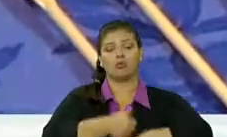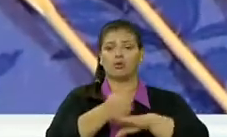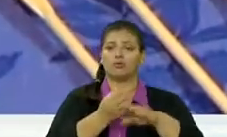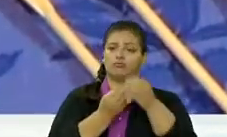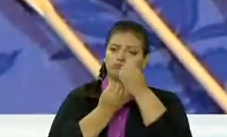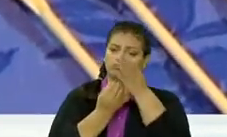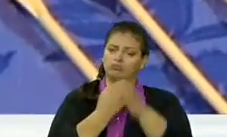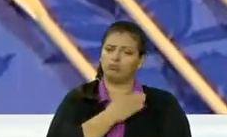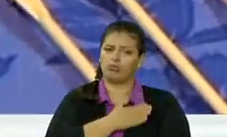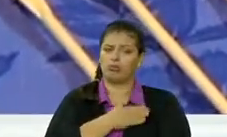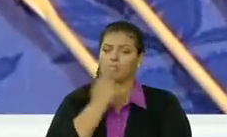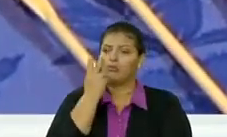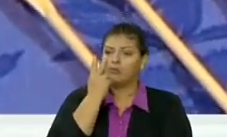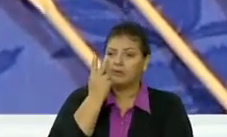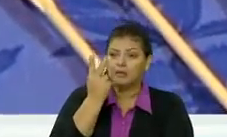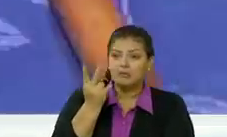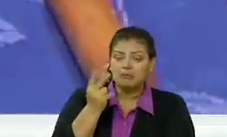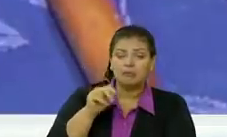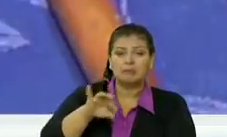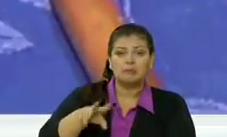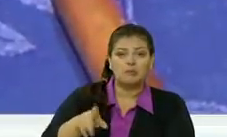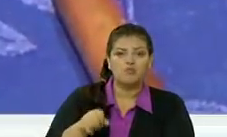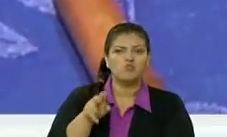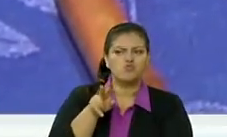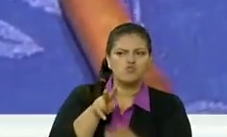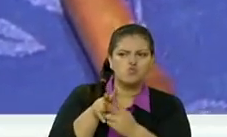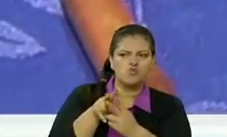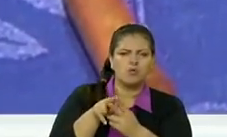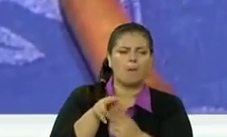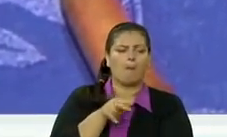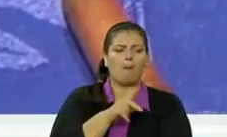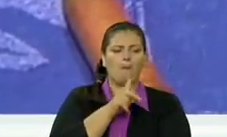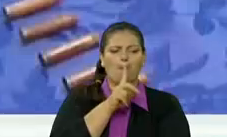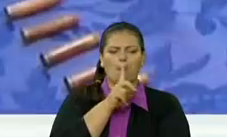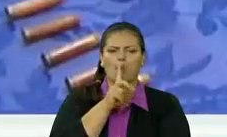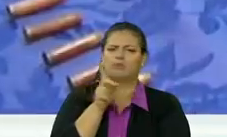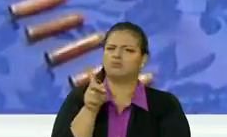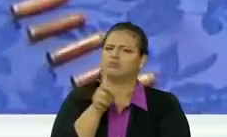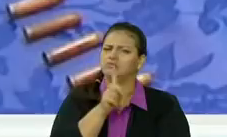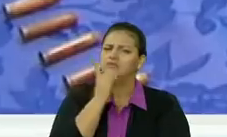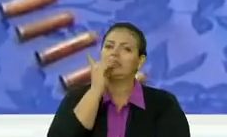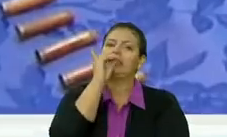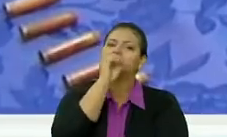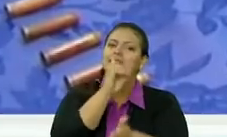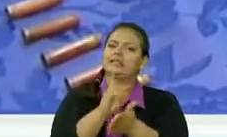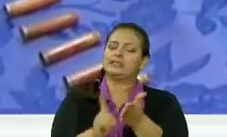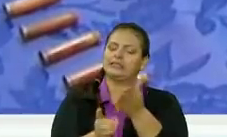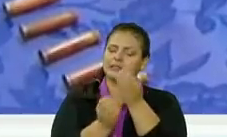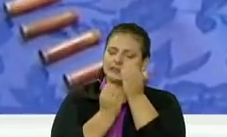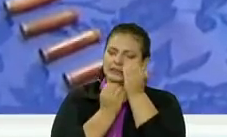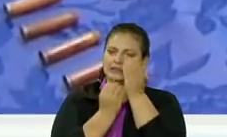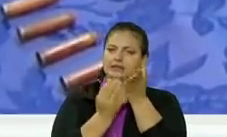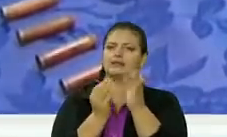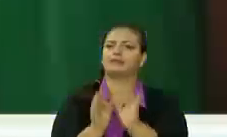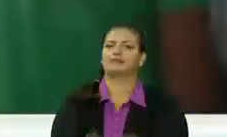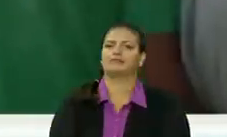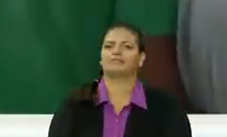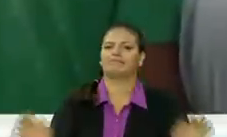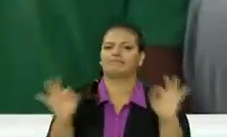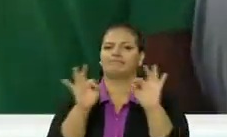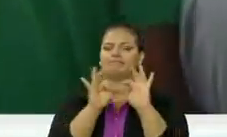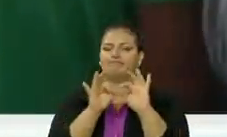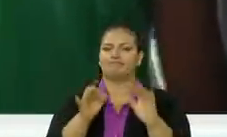denuncian cualquier tipo de delito, aseguran que ahora quieren establecer conexiones de los detenidos con